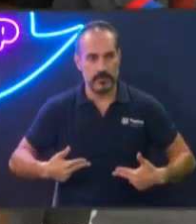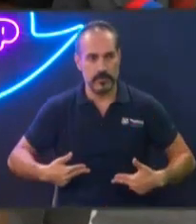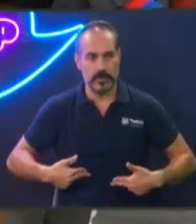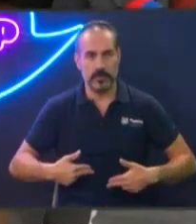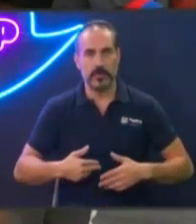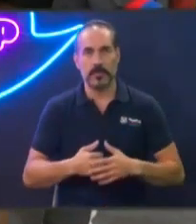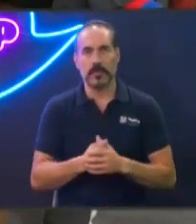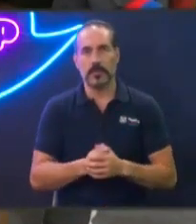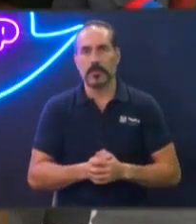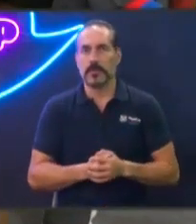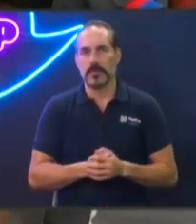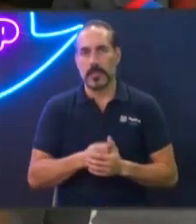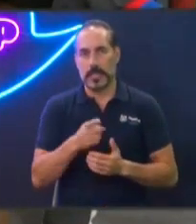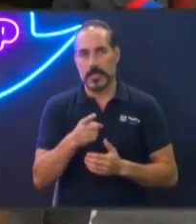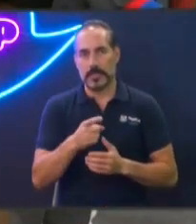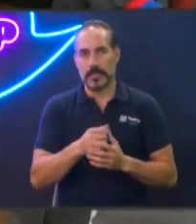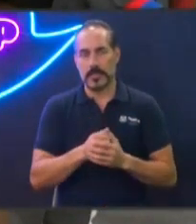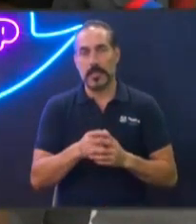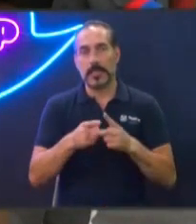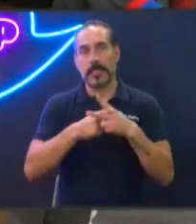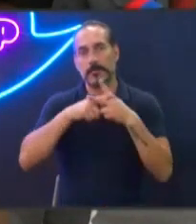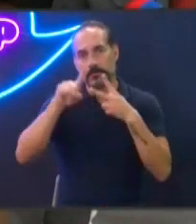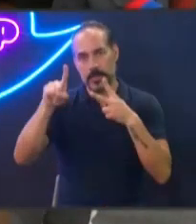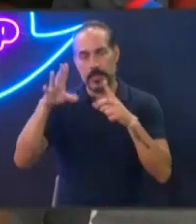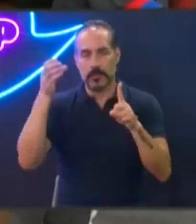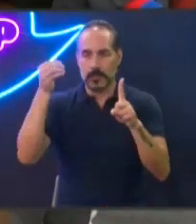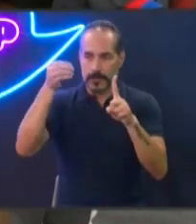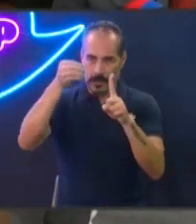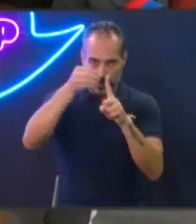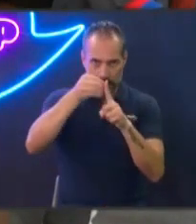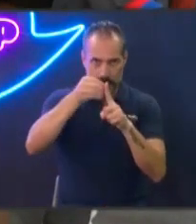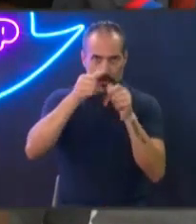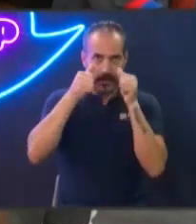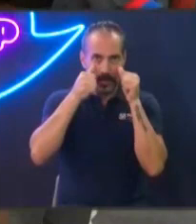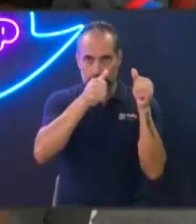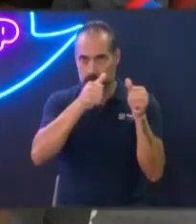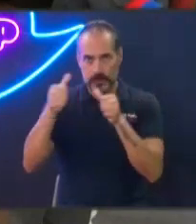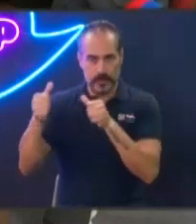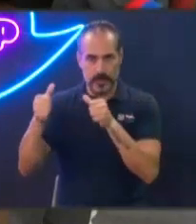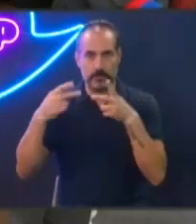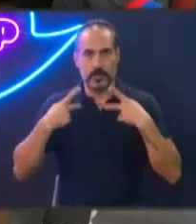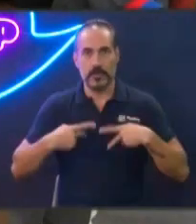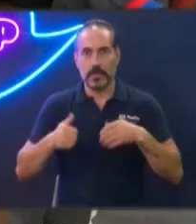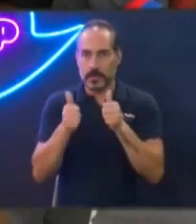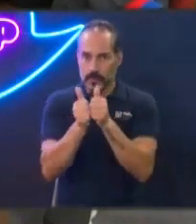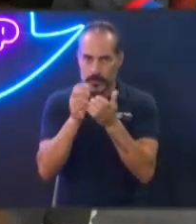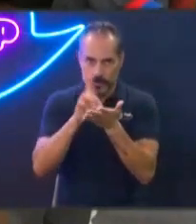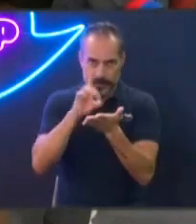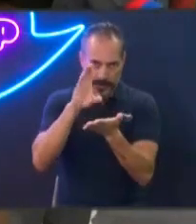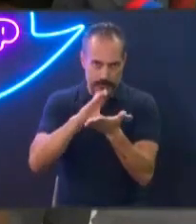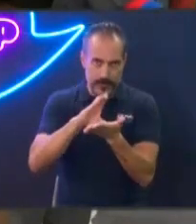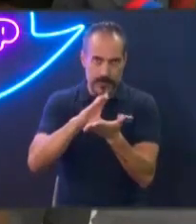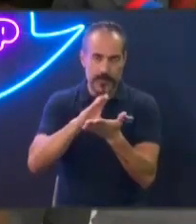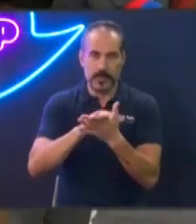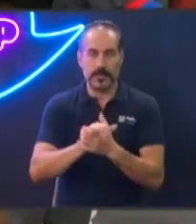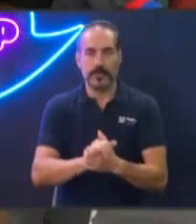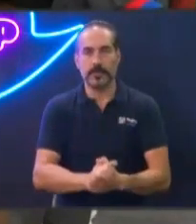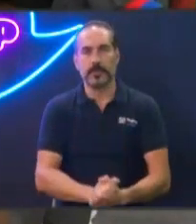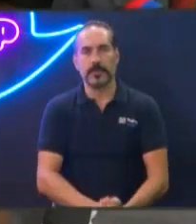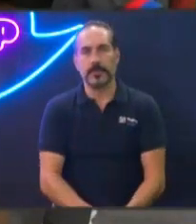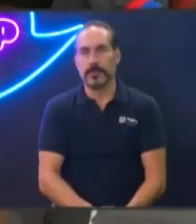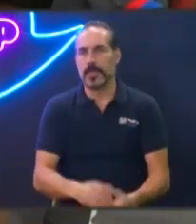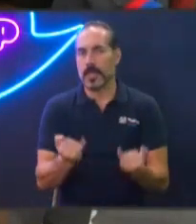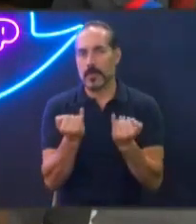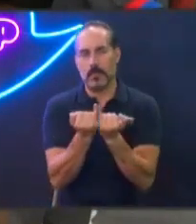precisamente con el objetivo de atender a la comunidad con discapacidad con la la comunidad con discapacidad